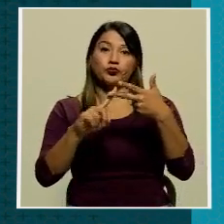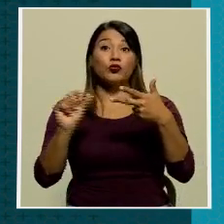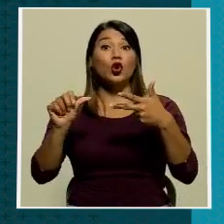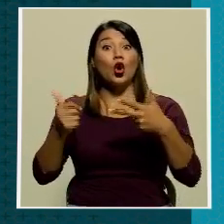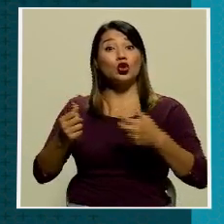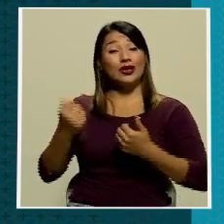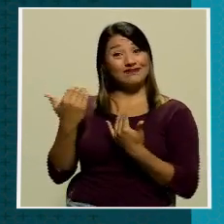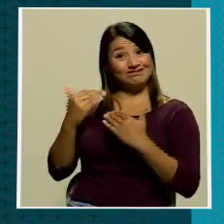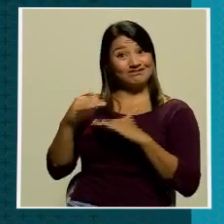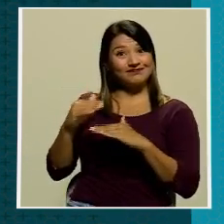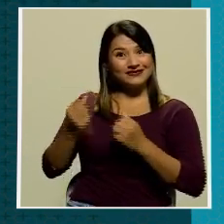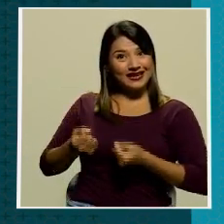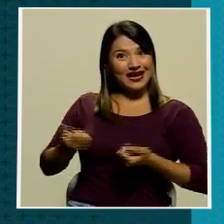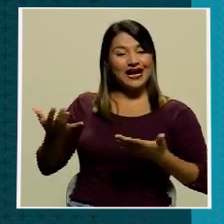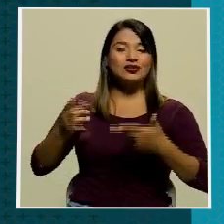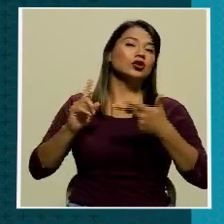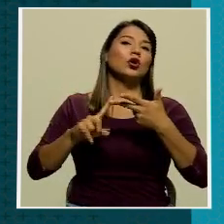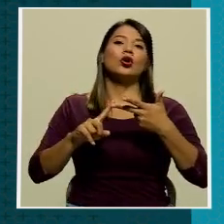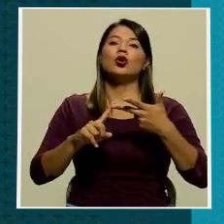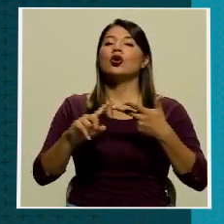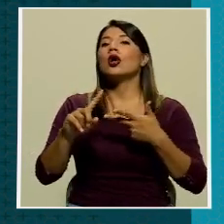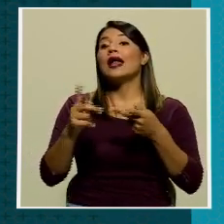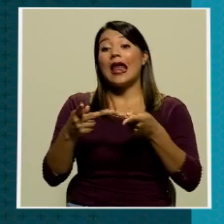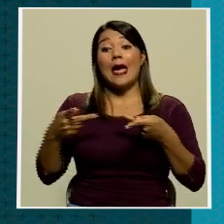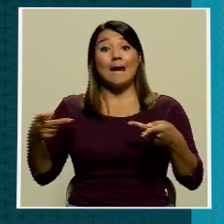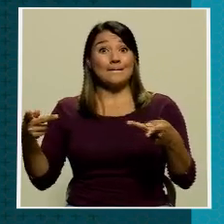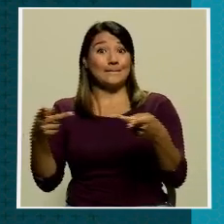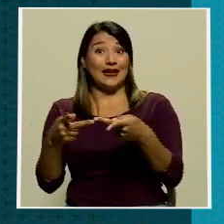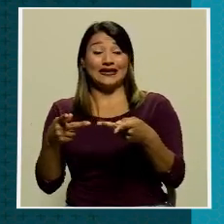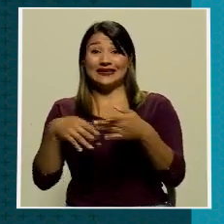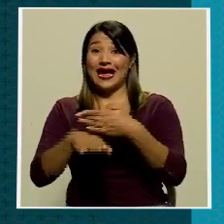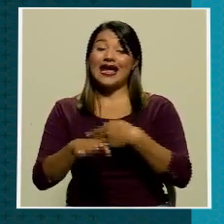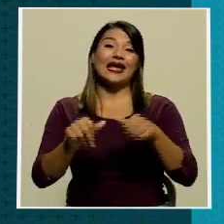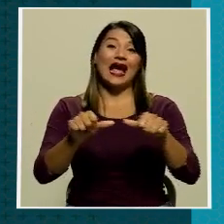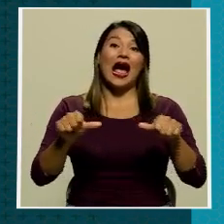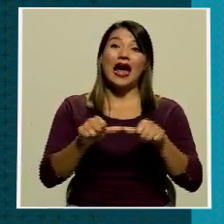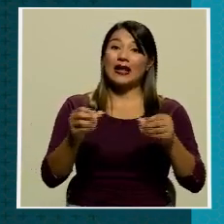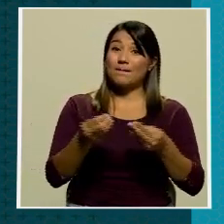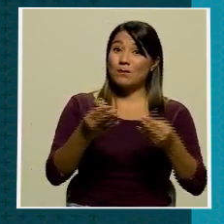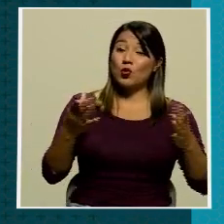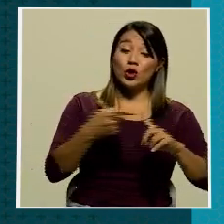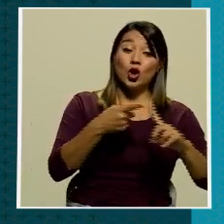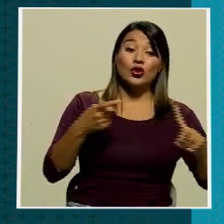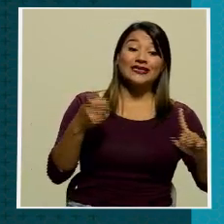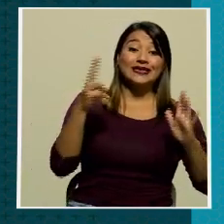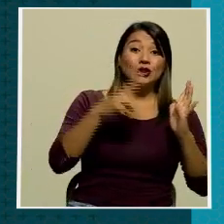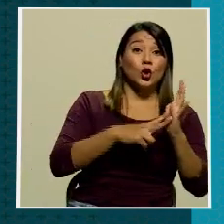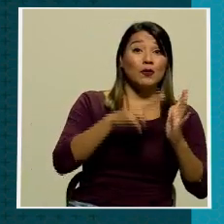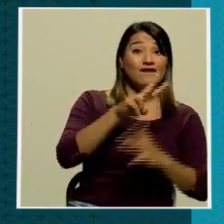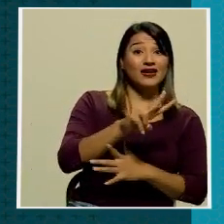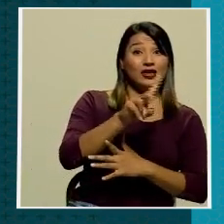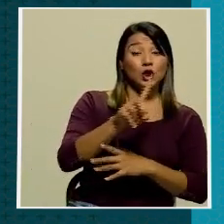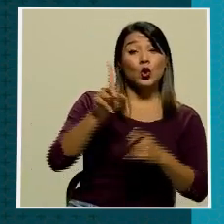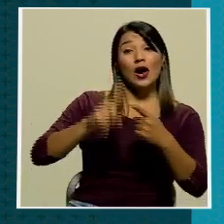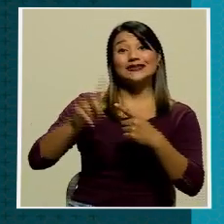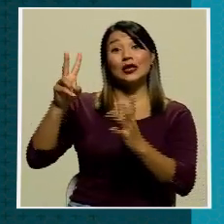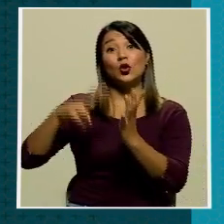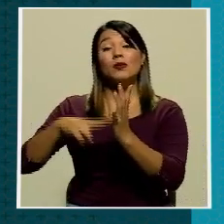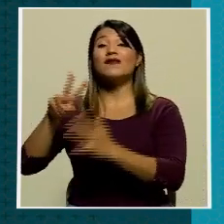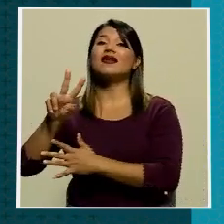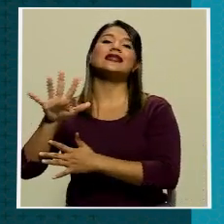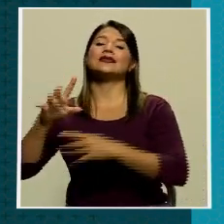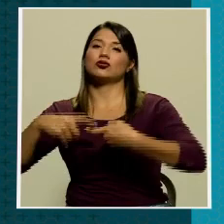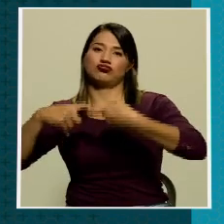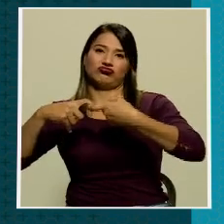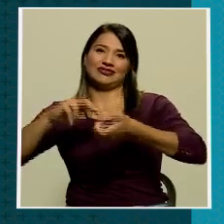gobierno es no reponer plazas en el sector público entre los años 2021 y 2025. Aquí se aplicarían